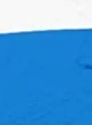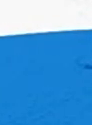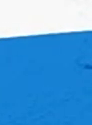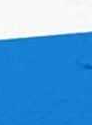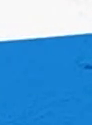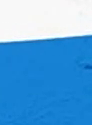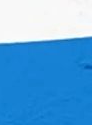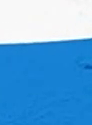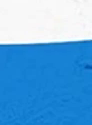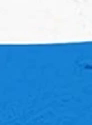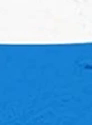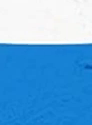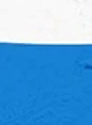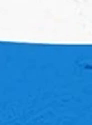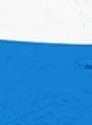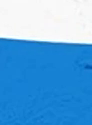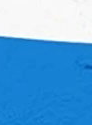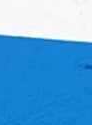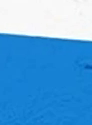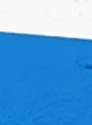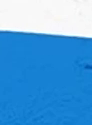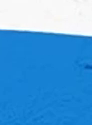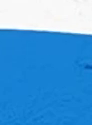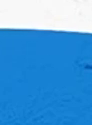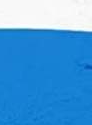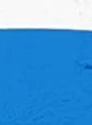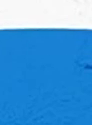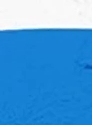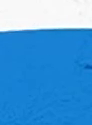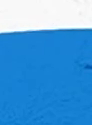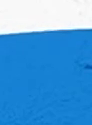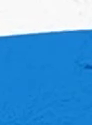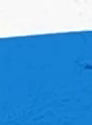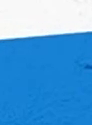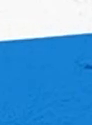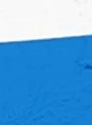creyendo que será posible. Esto fue el sorteo Loto.